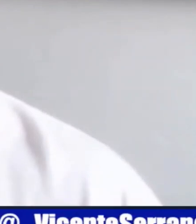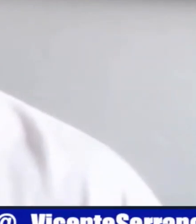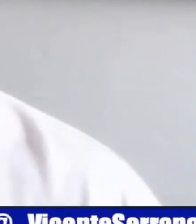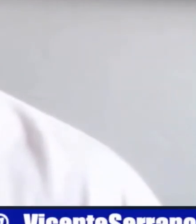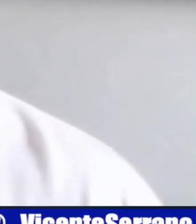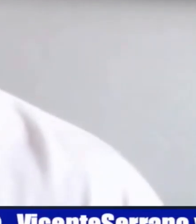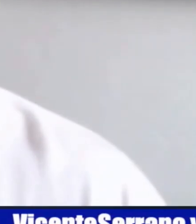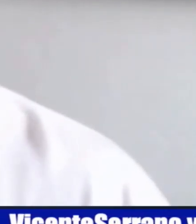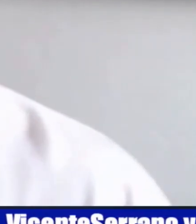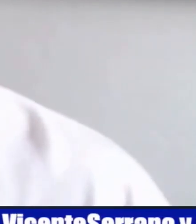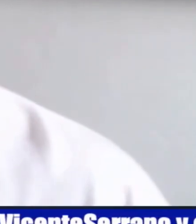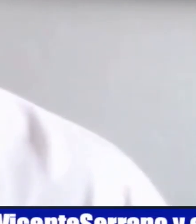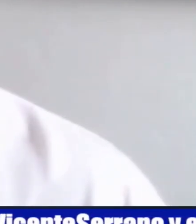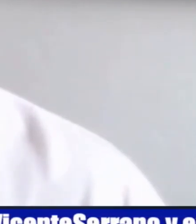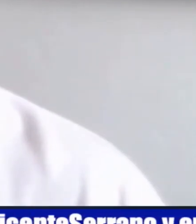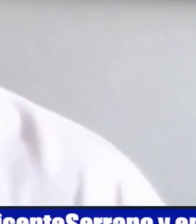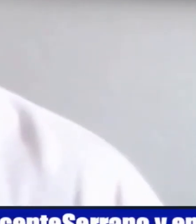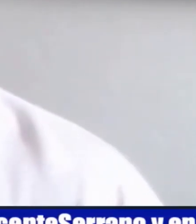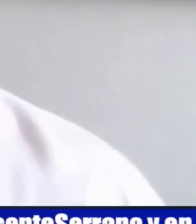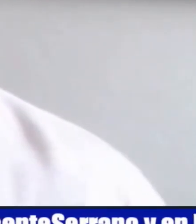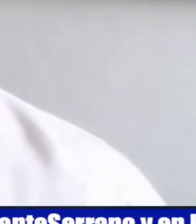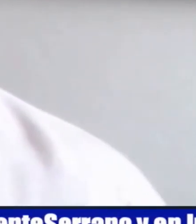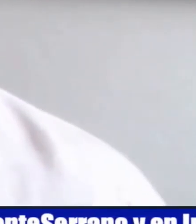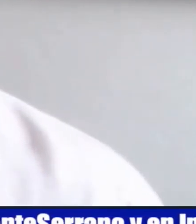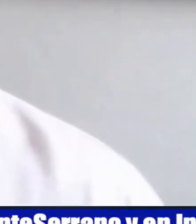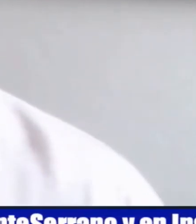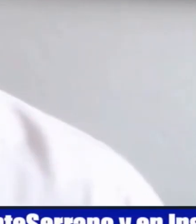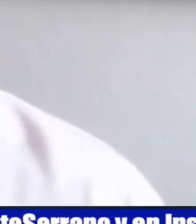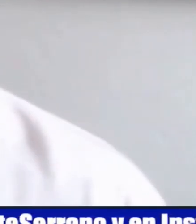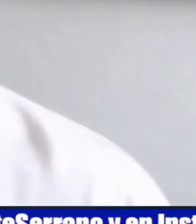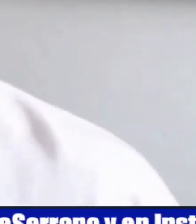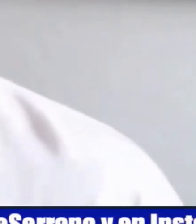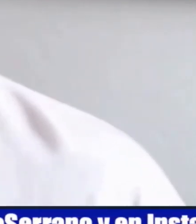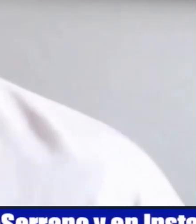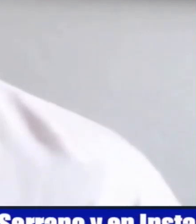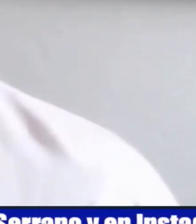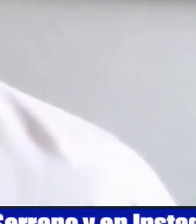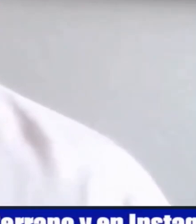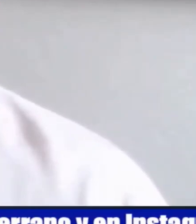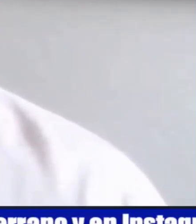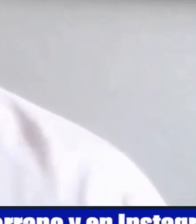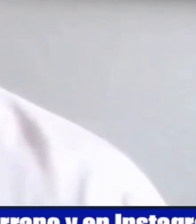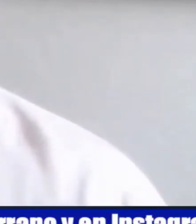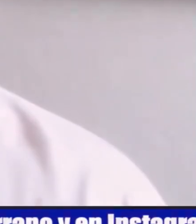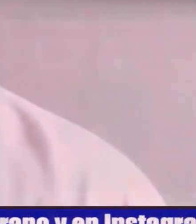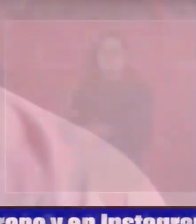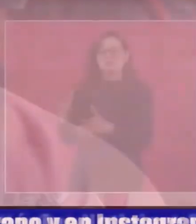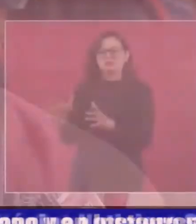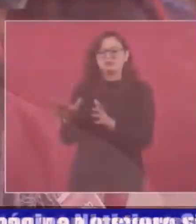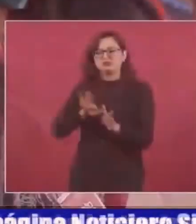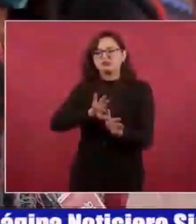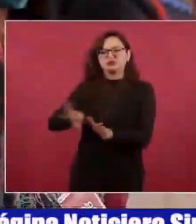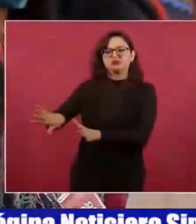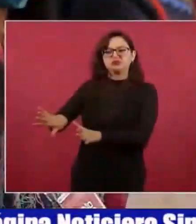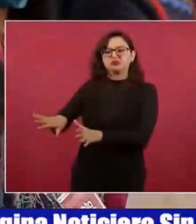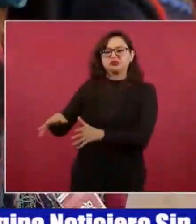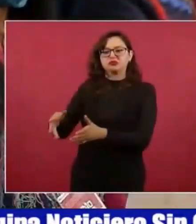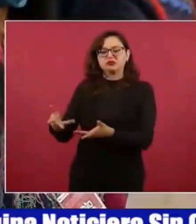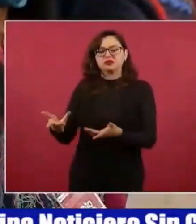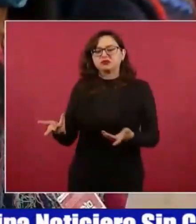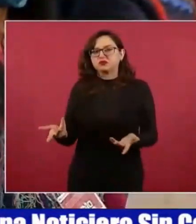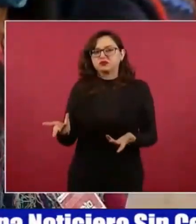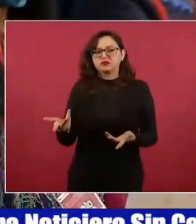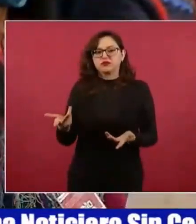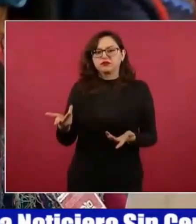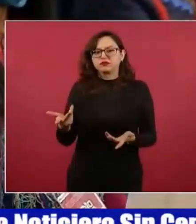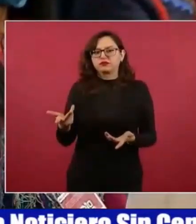ni cuenta se dio. Él pensó que iba a tener cierta objetividad, o yo no sé qué pensó realmente, Vicente, pero este